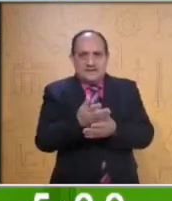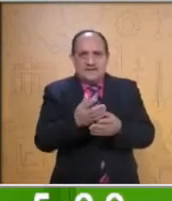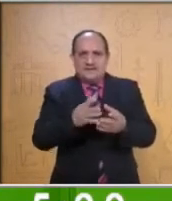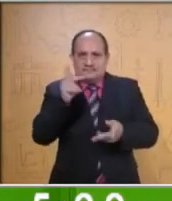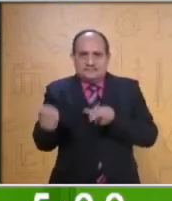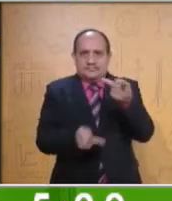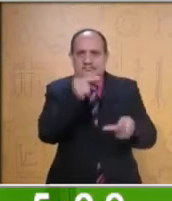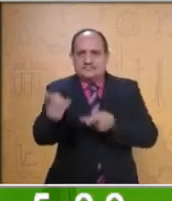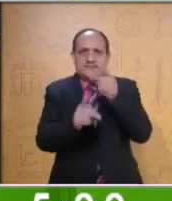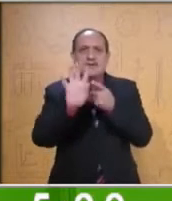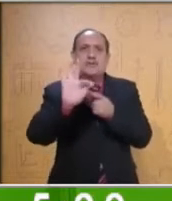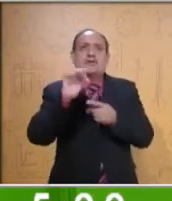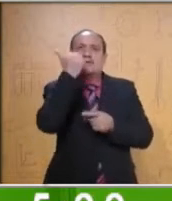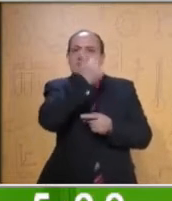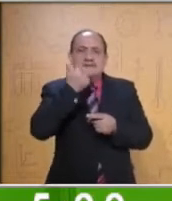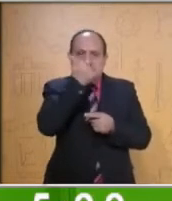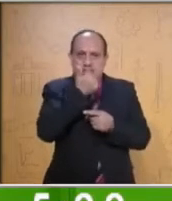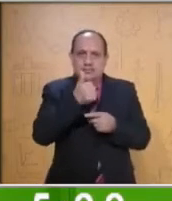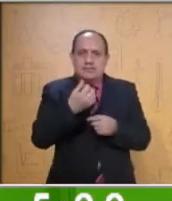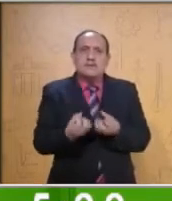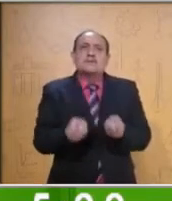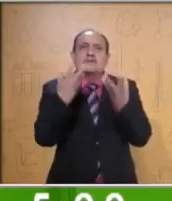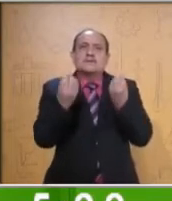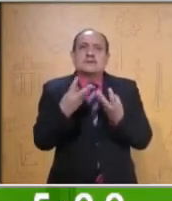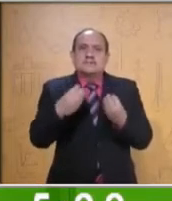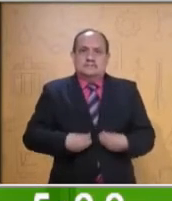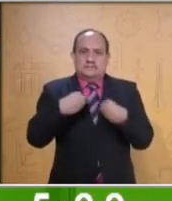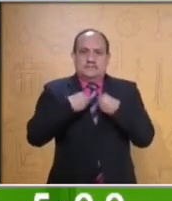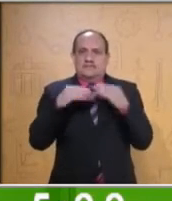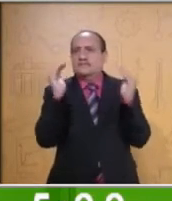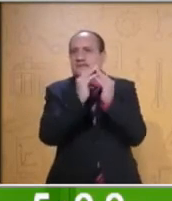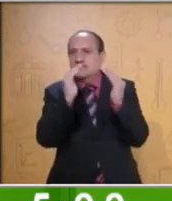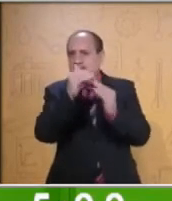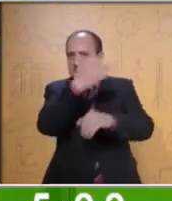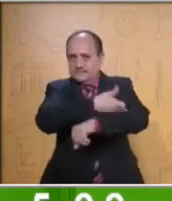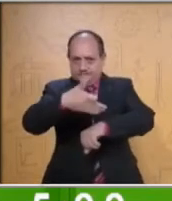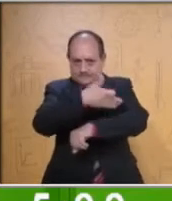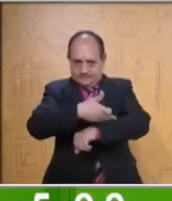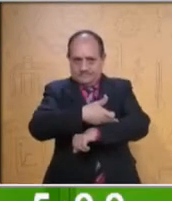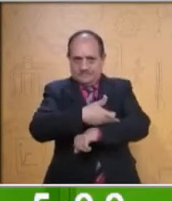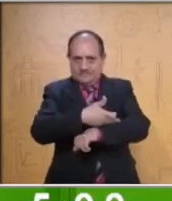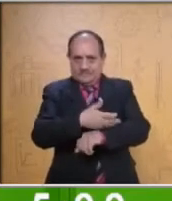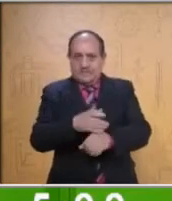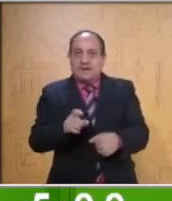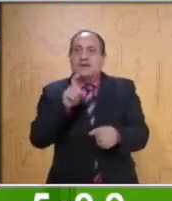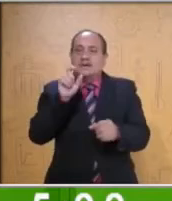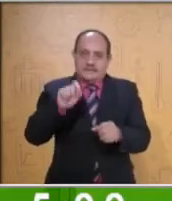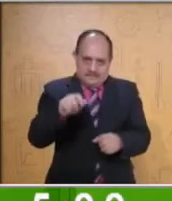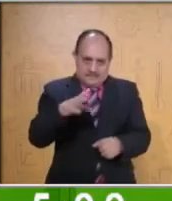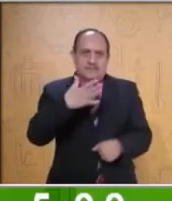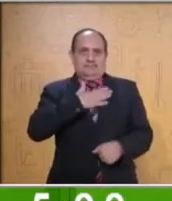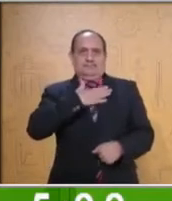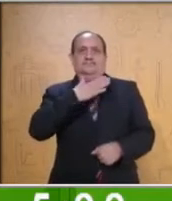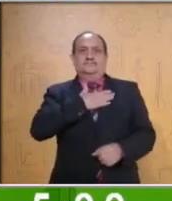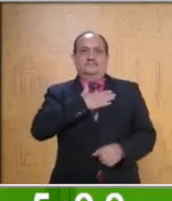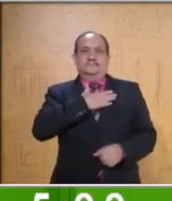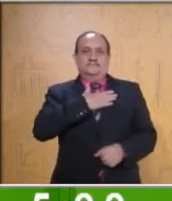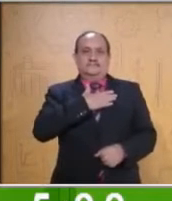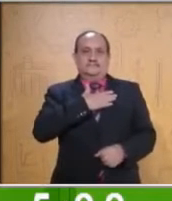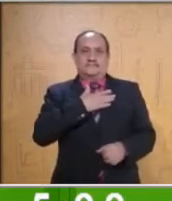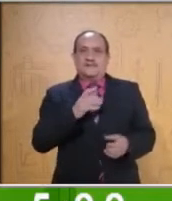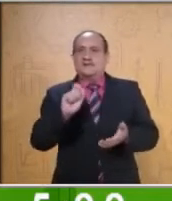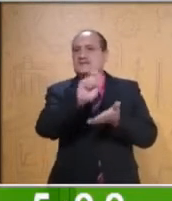40 alumnos respecto al número de integrantes de su familia que viven en su casa, incluyéndose ustedes también, y